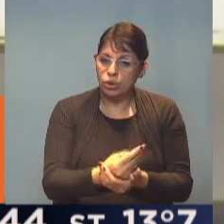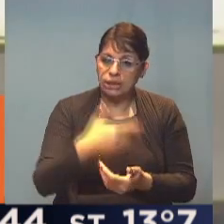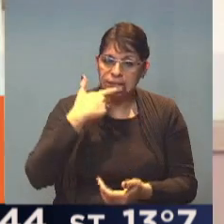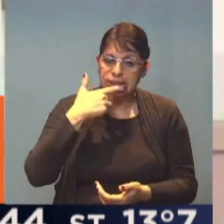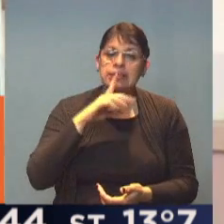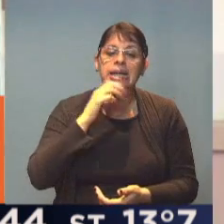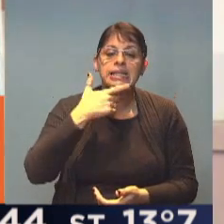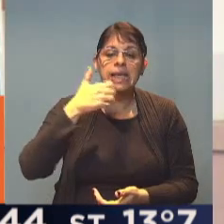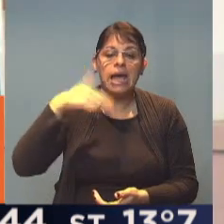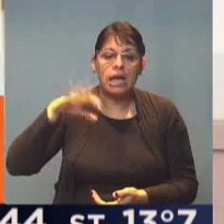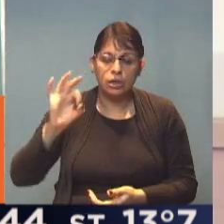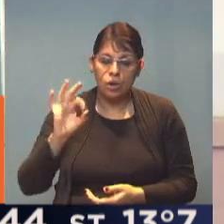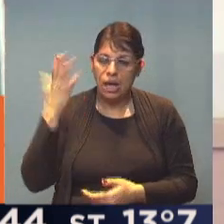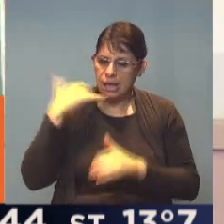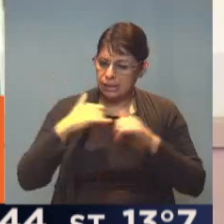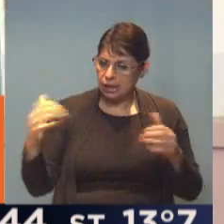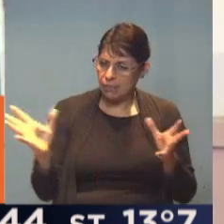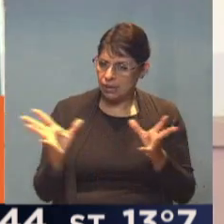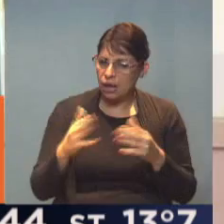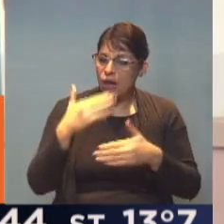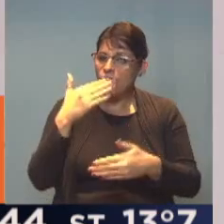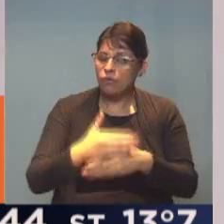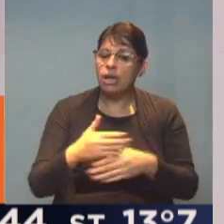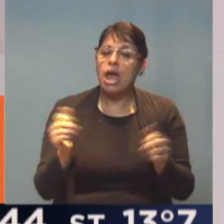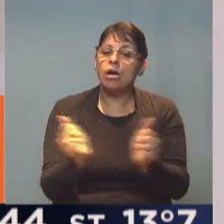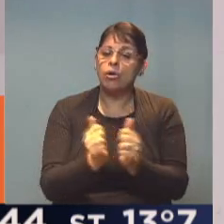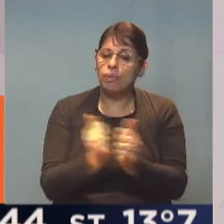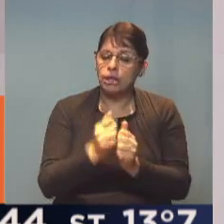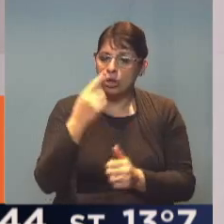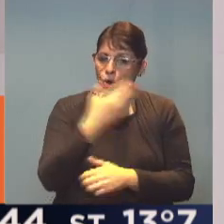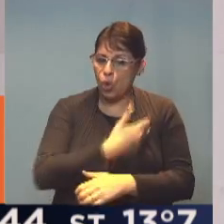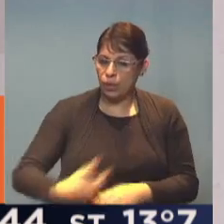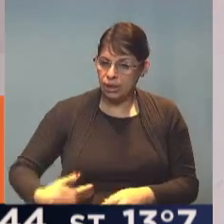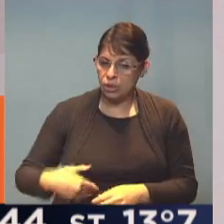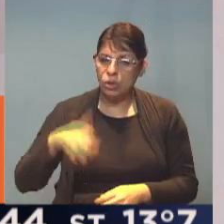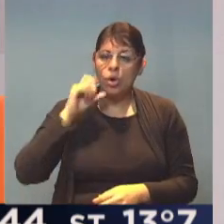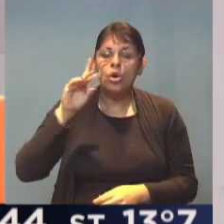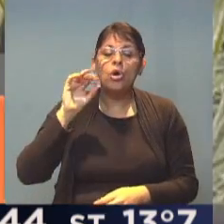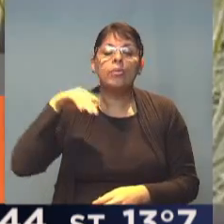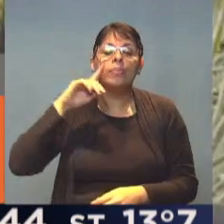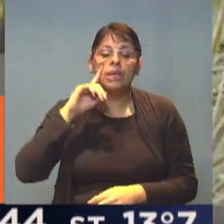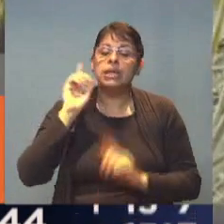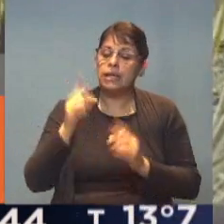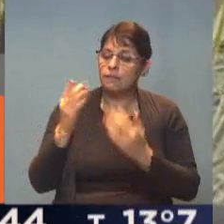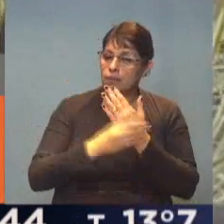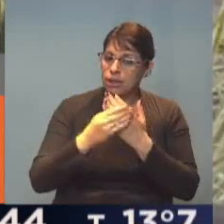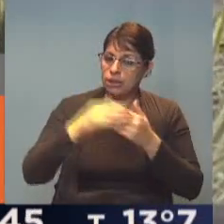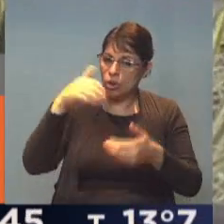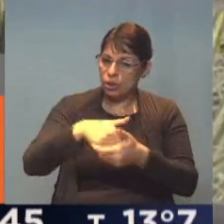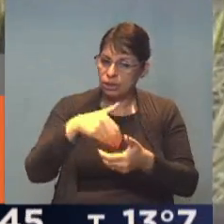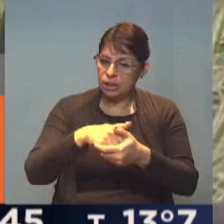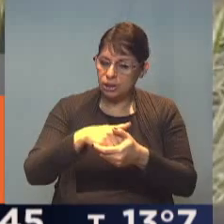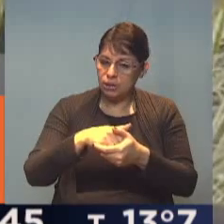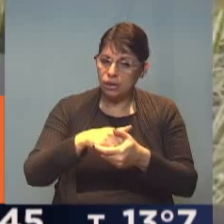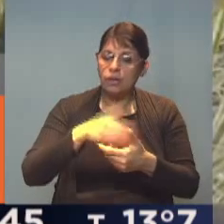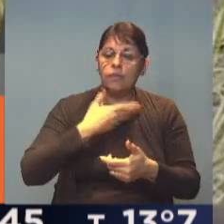Tassano, quien cerró su campaña electoral acompañado del gobernador Ricardo Colombi y del ministro del Interior